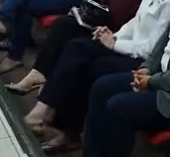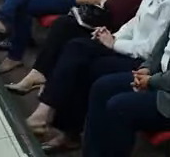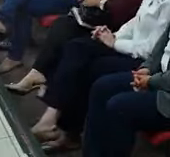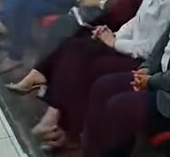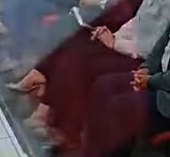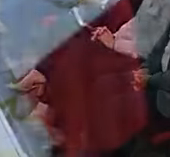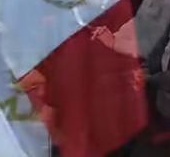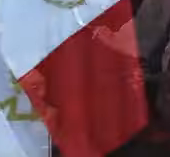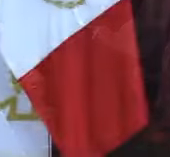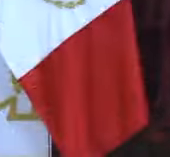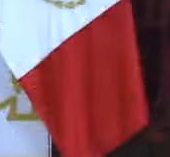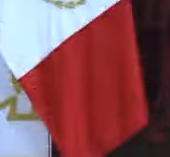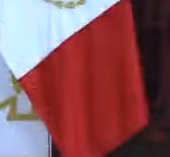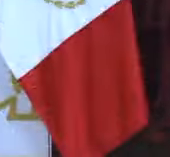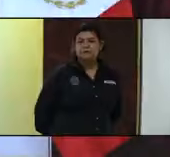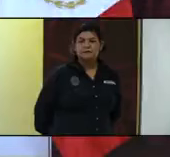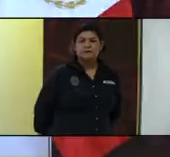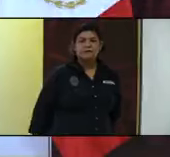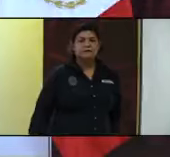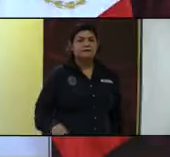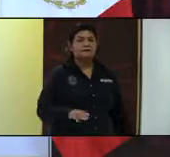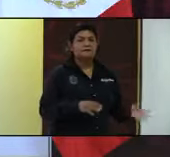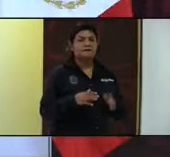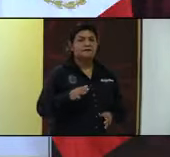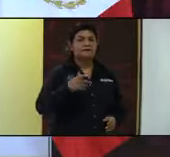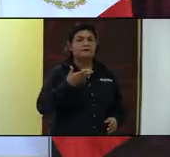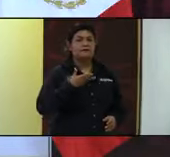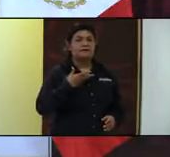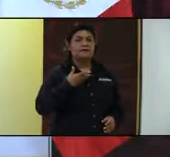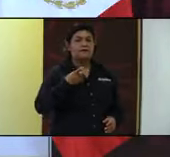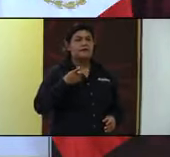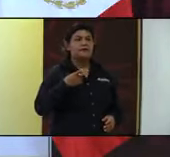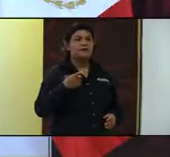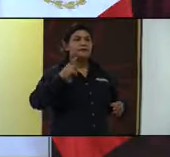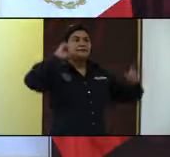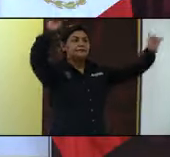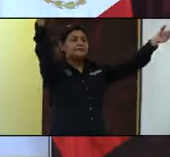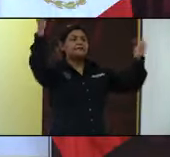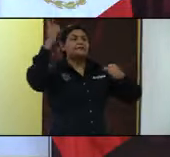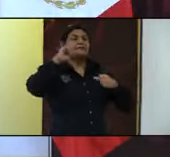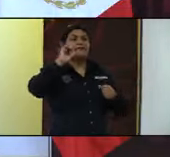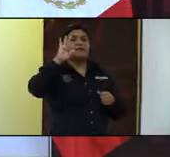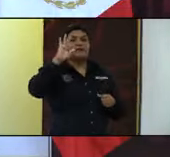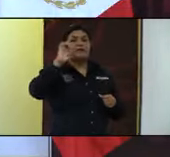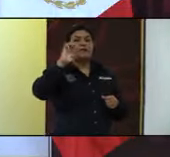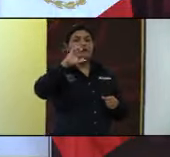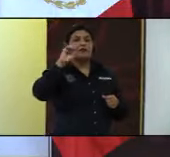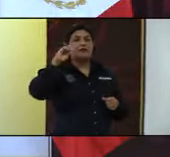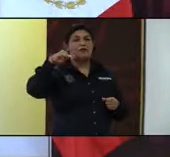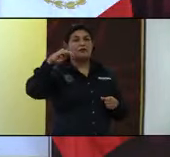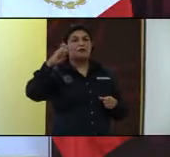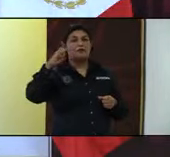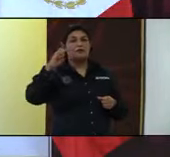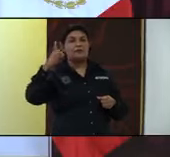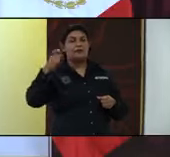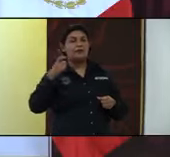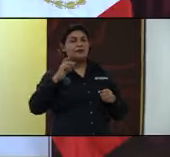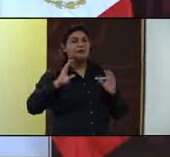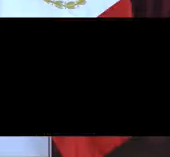Después les comento que estuvimos con los directivos de Ferromex nos trajeron ya el proyecto